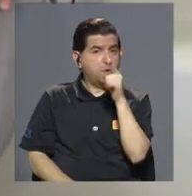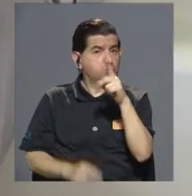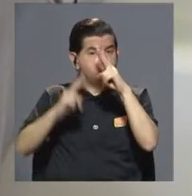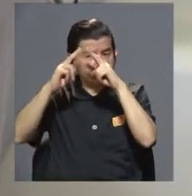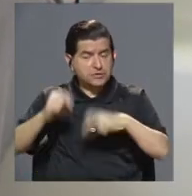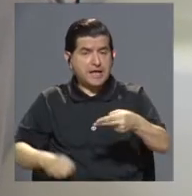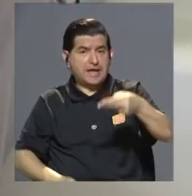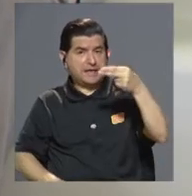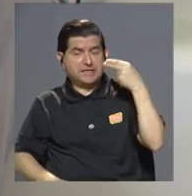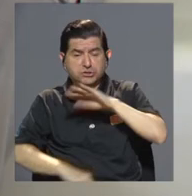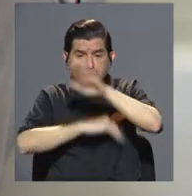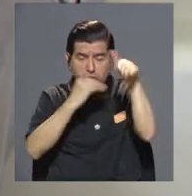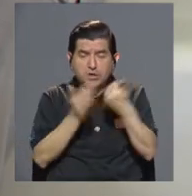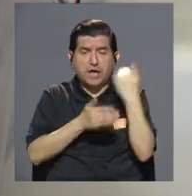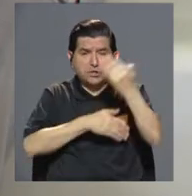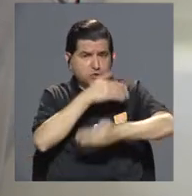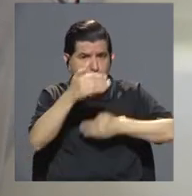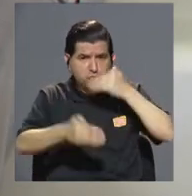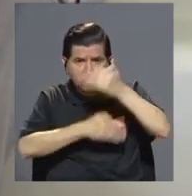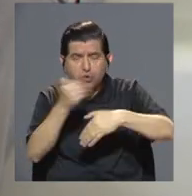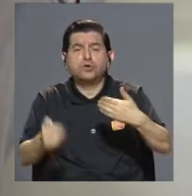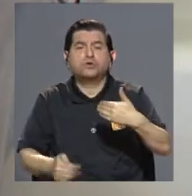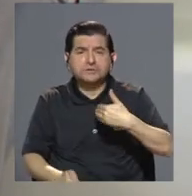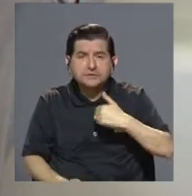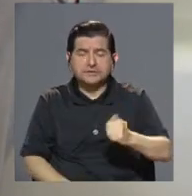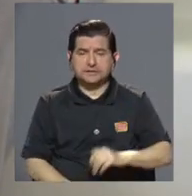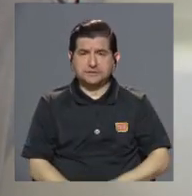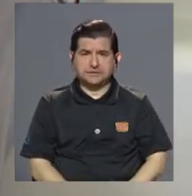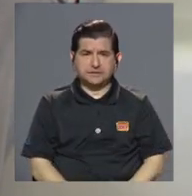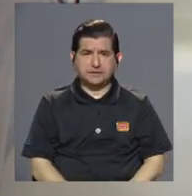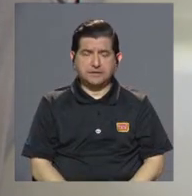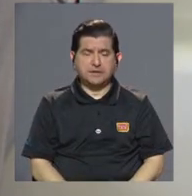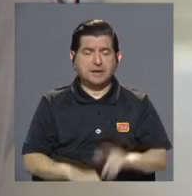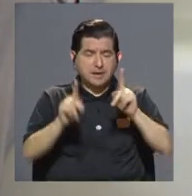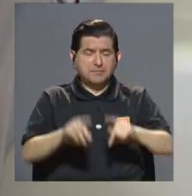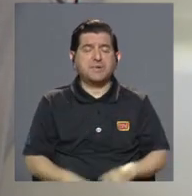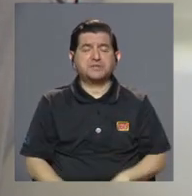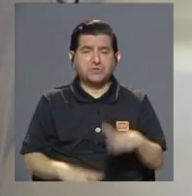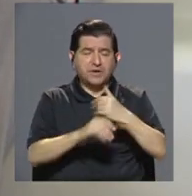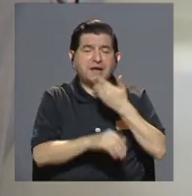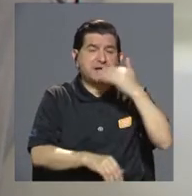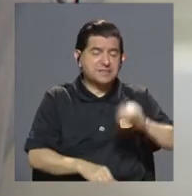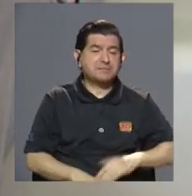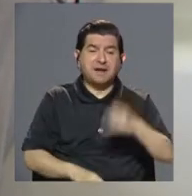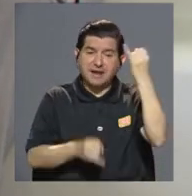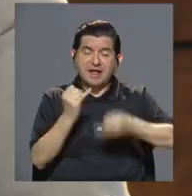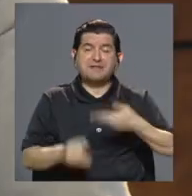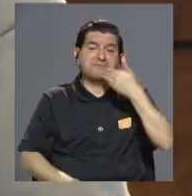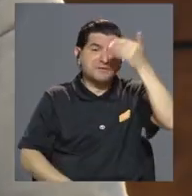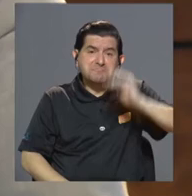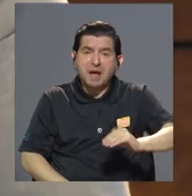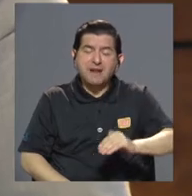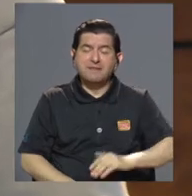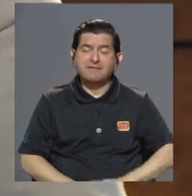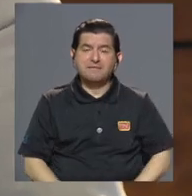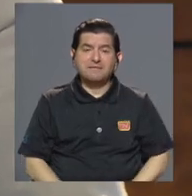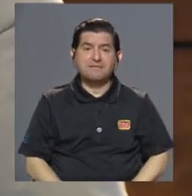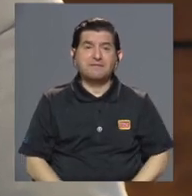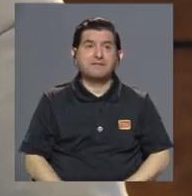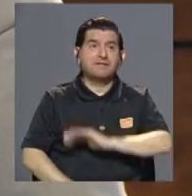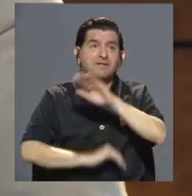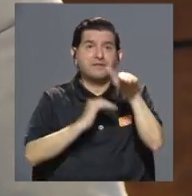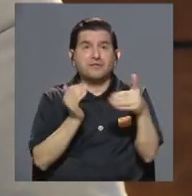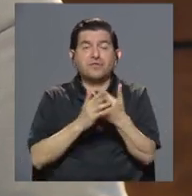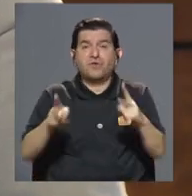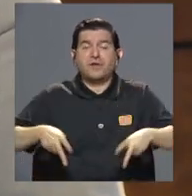analiza históricamente todos los procesos que han habido, quien obra mal, mal le va. Don Jaime, ojalá toda la vida fuera